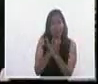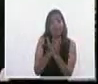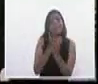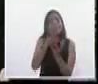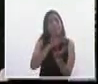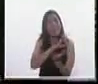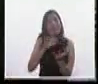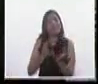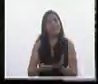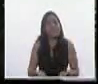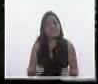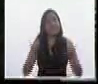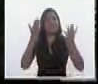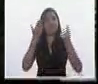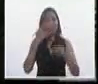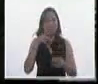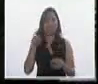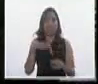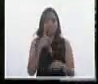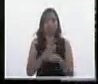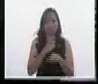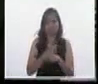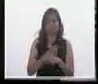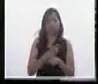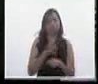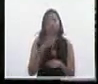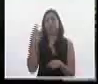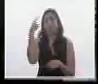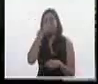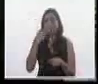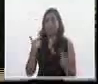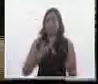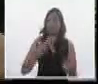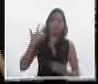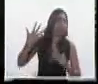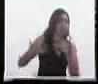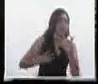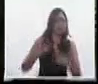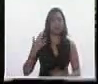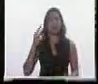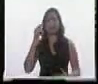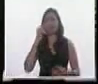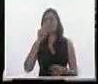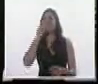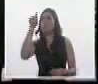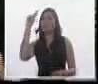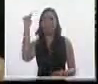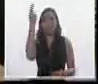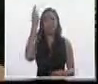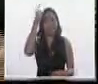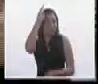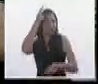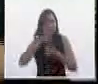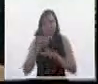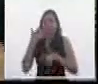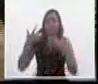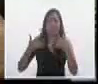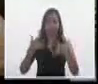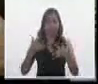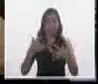la prepa s se ha hecho al principio había mucha renuencia de los maestros de la dirección de la propia universidad pero